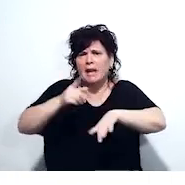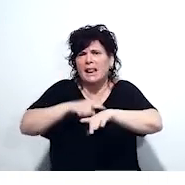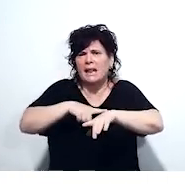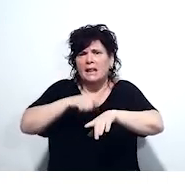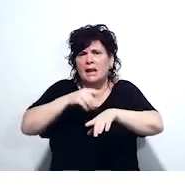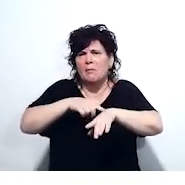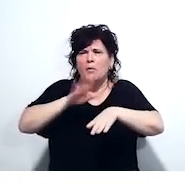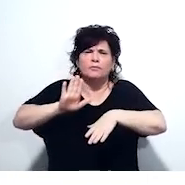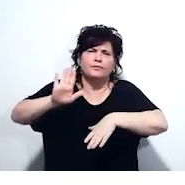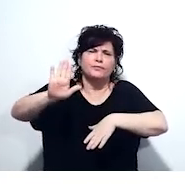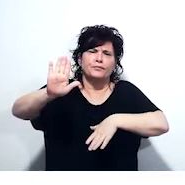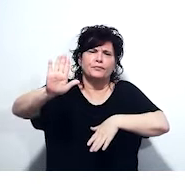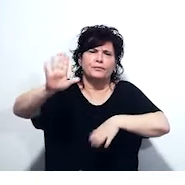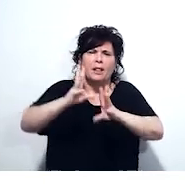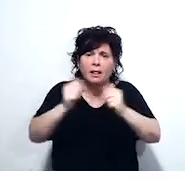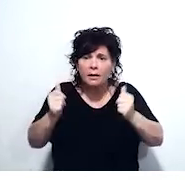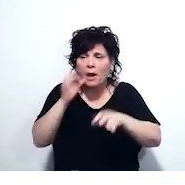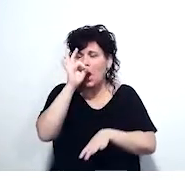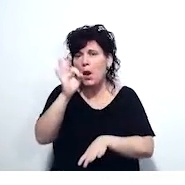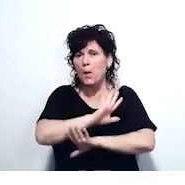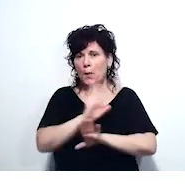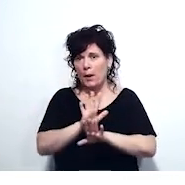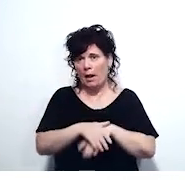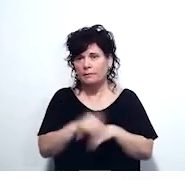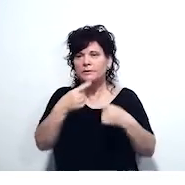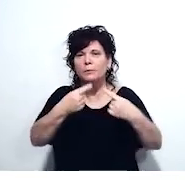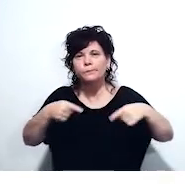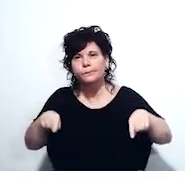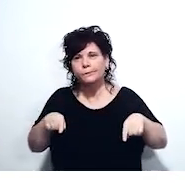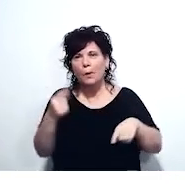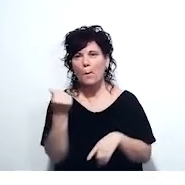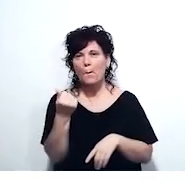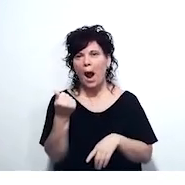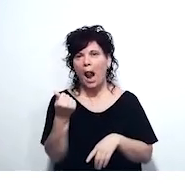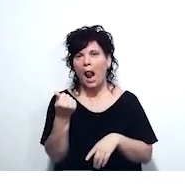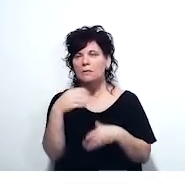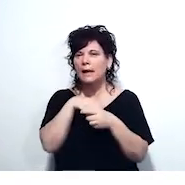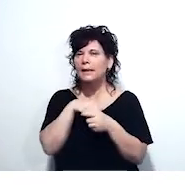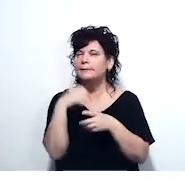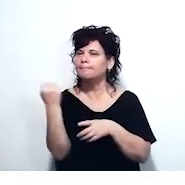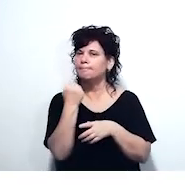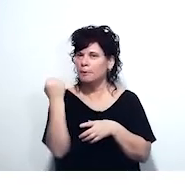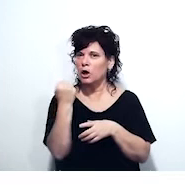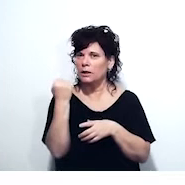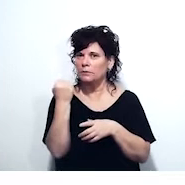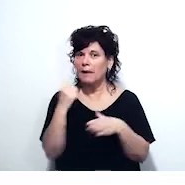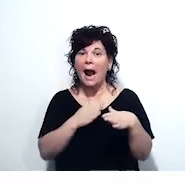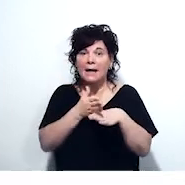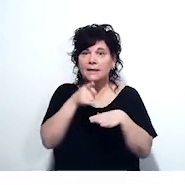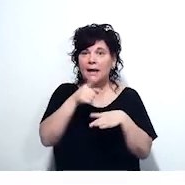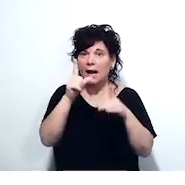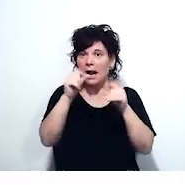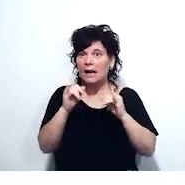se agotan. Entonces son un bien que tiene un valor intrínseco muy importante. Y el acceso a estos